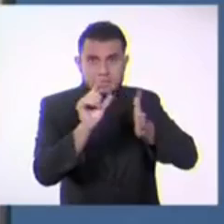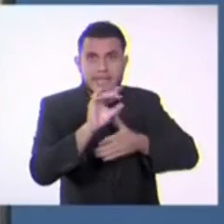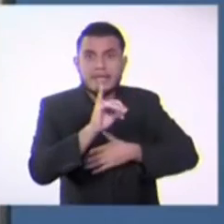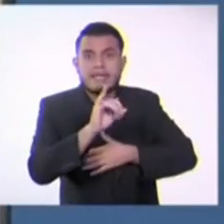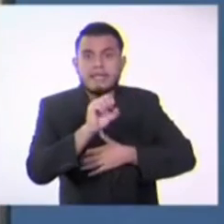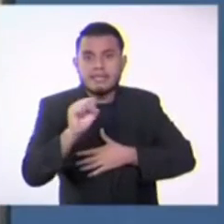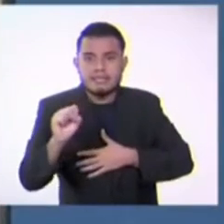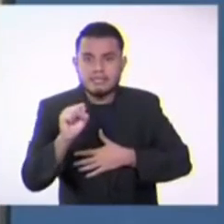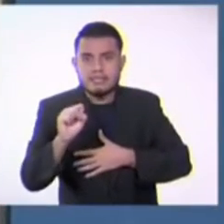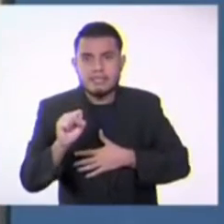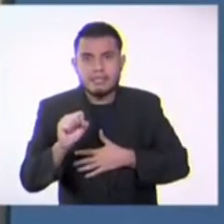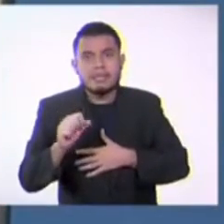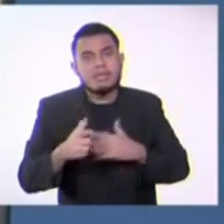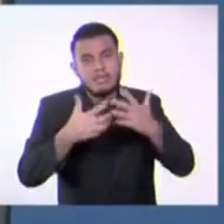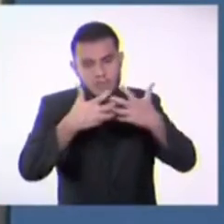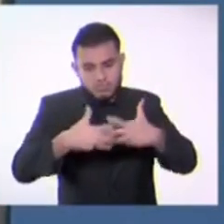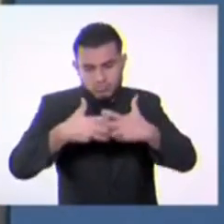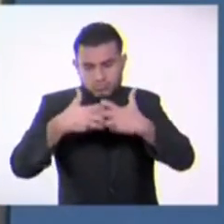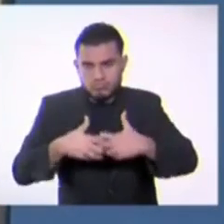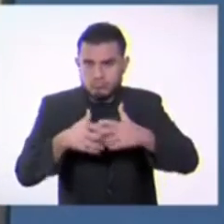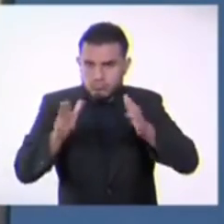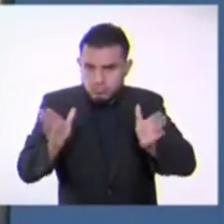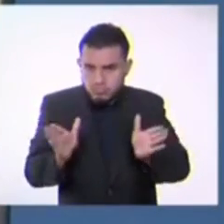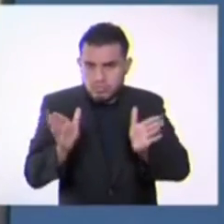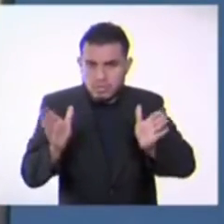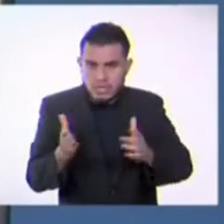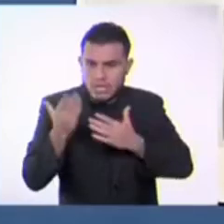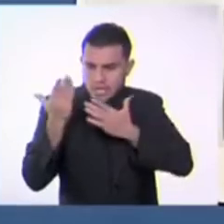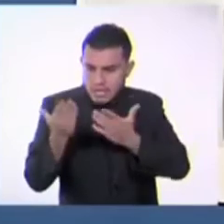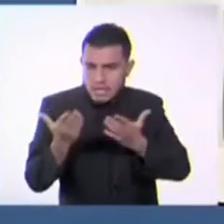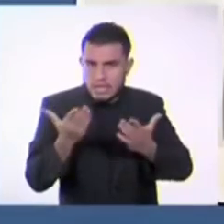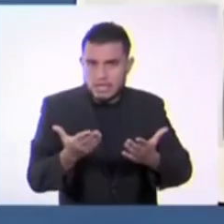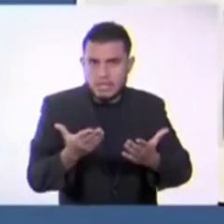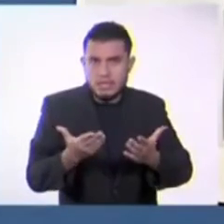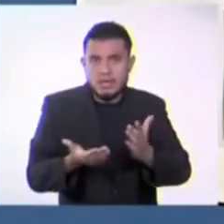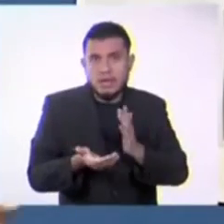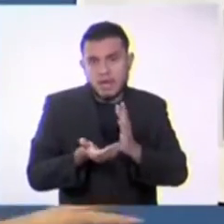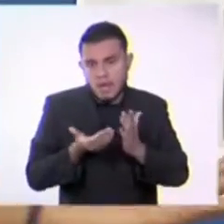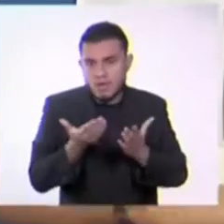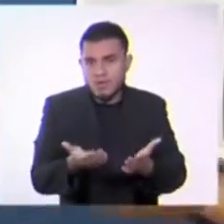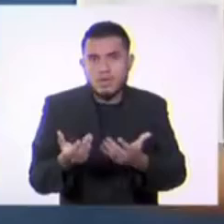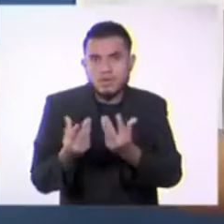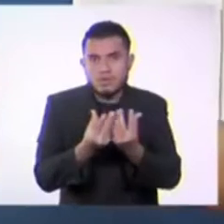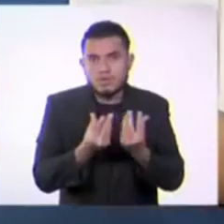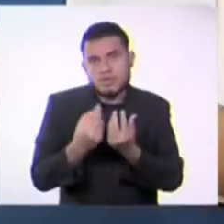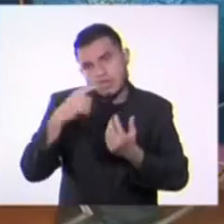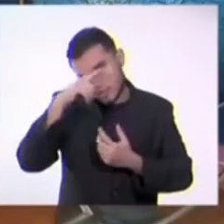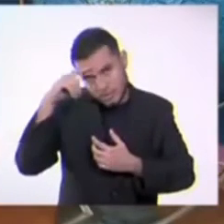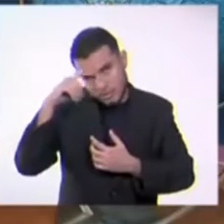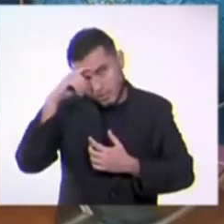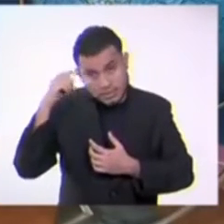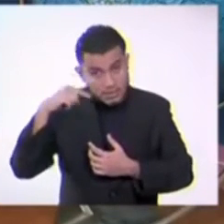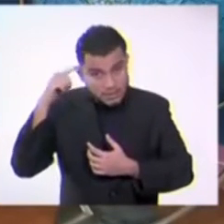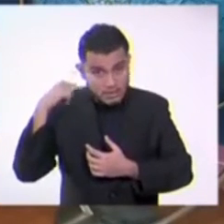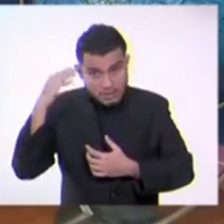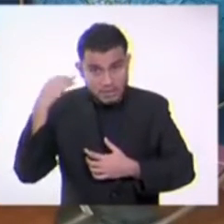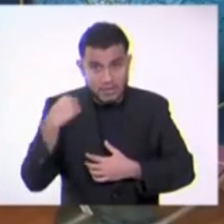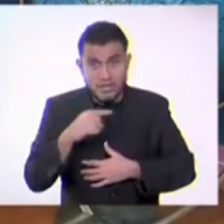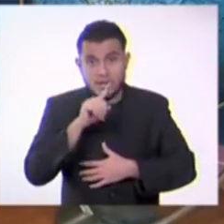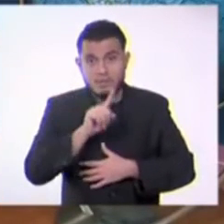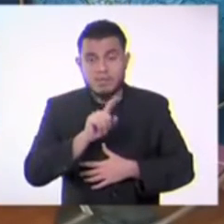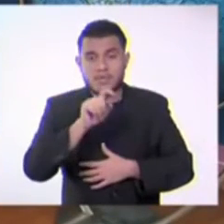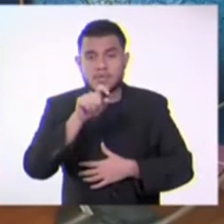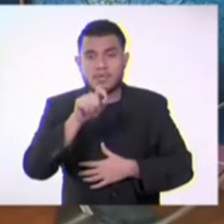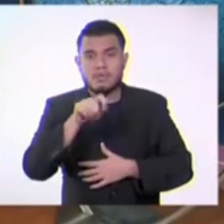Había industrialización pujante, había que dar beneficios sociales también a los trabajadores y trabajadoras. Para